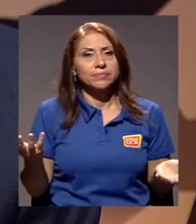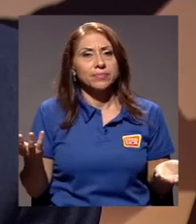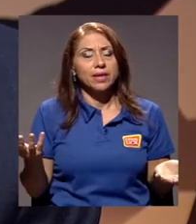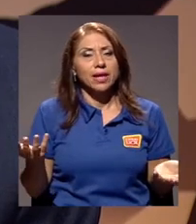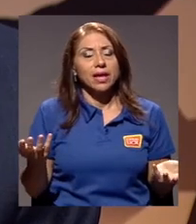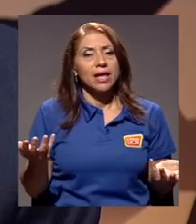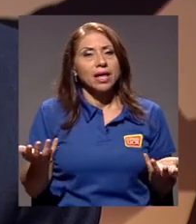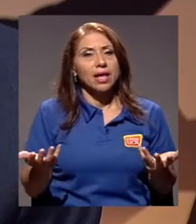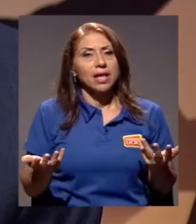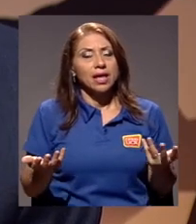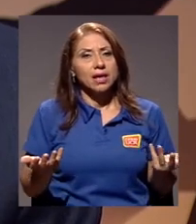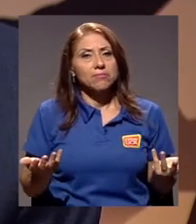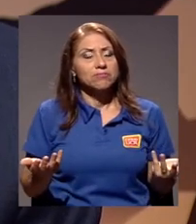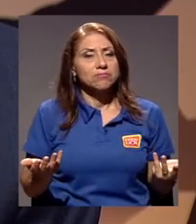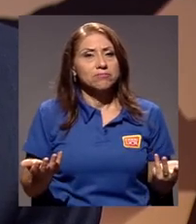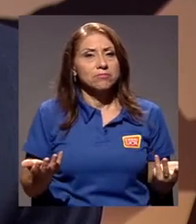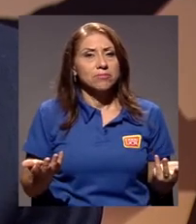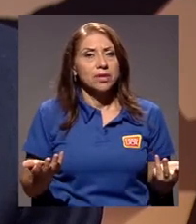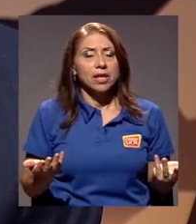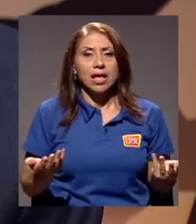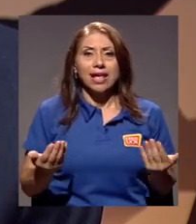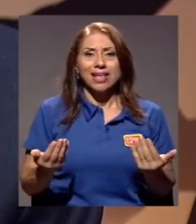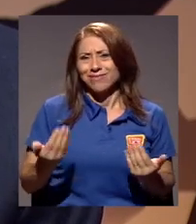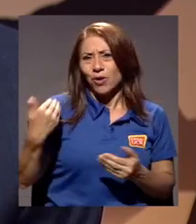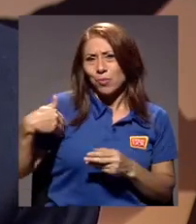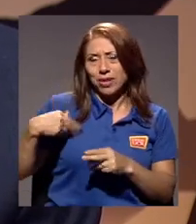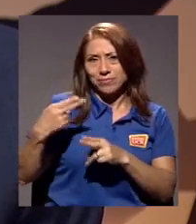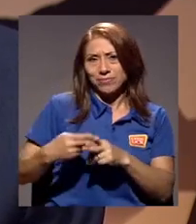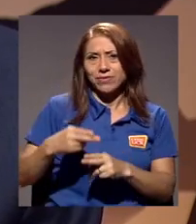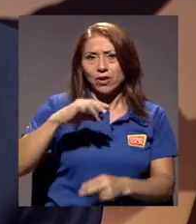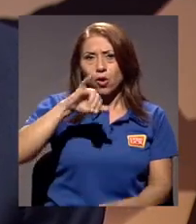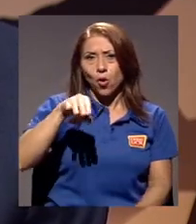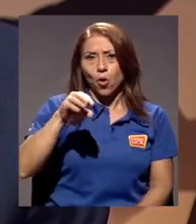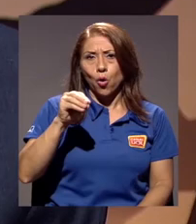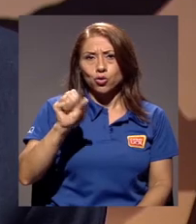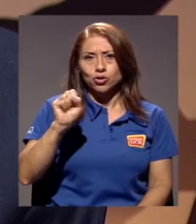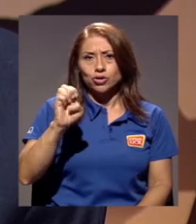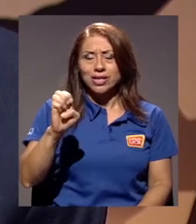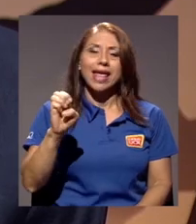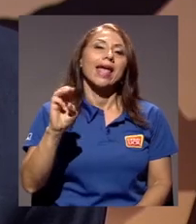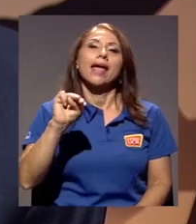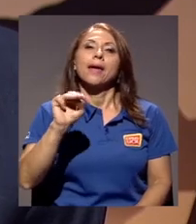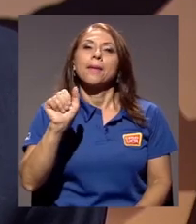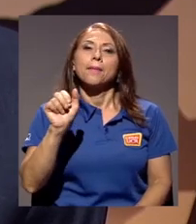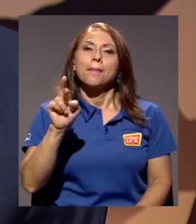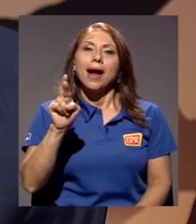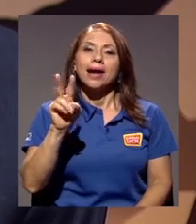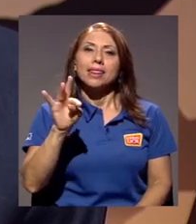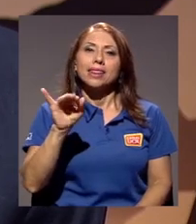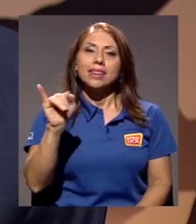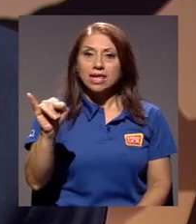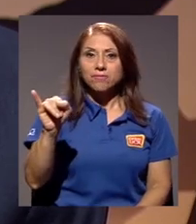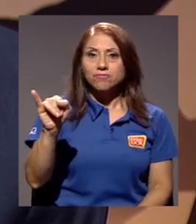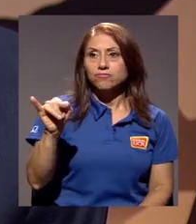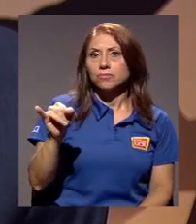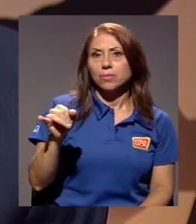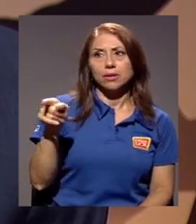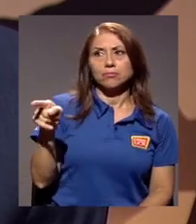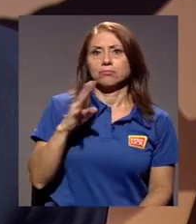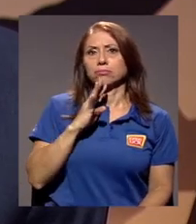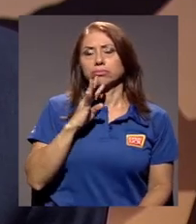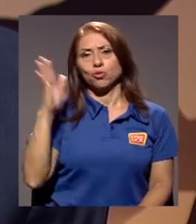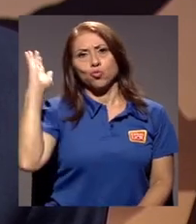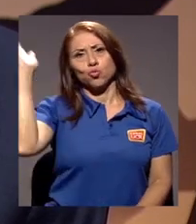vista marte nos decían un discurso genial para mí